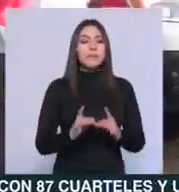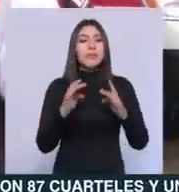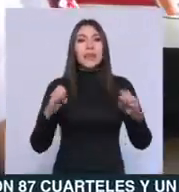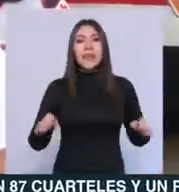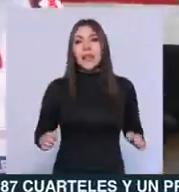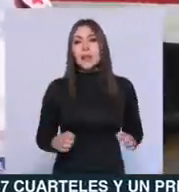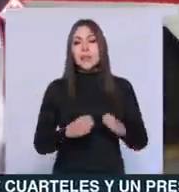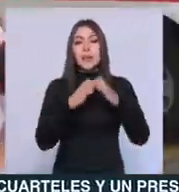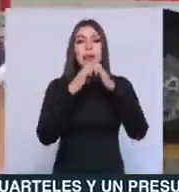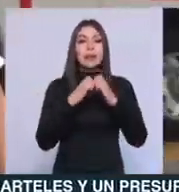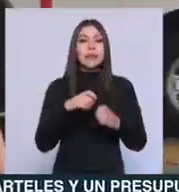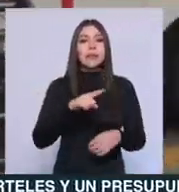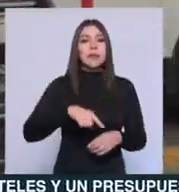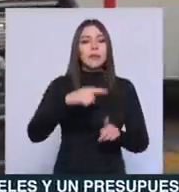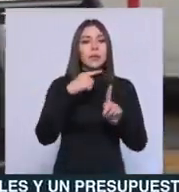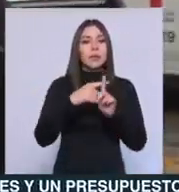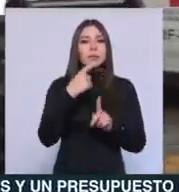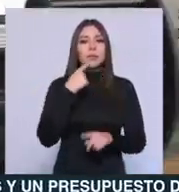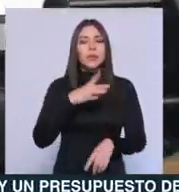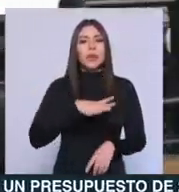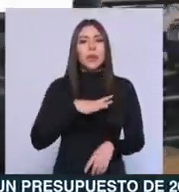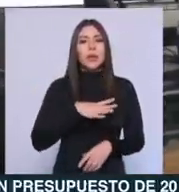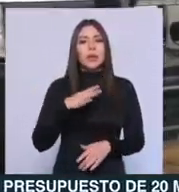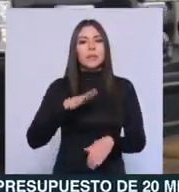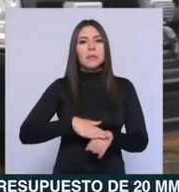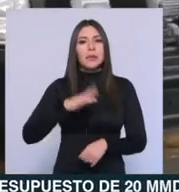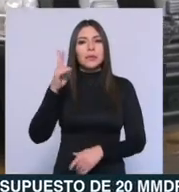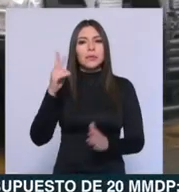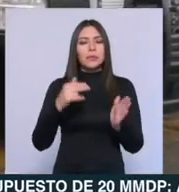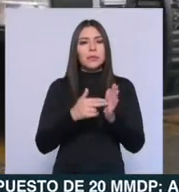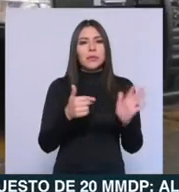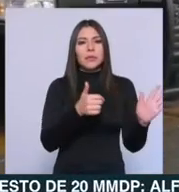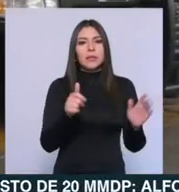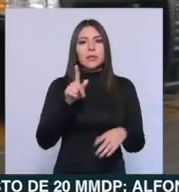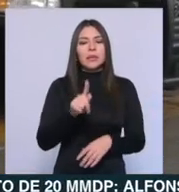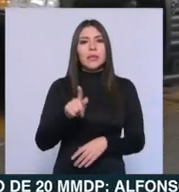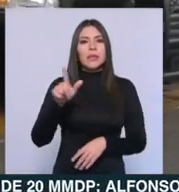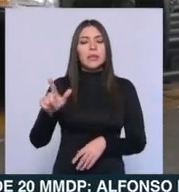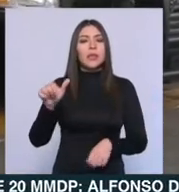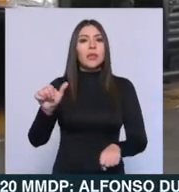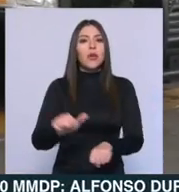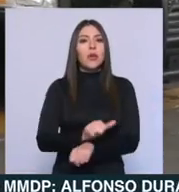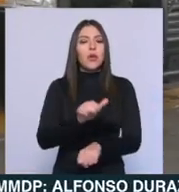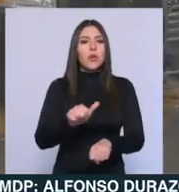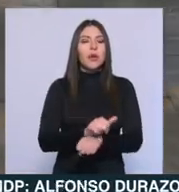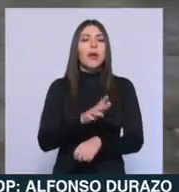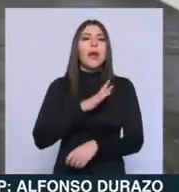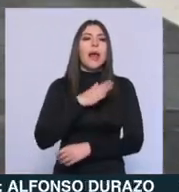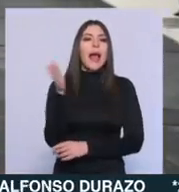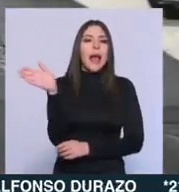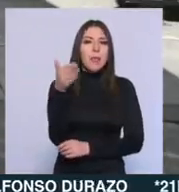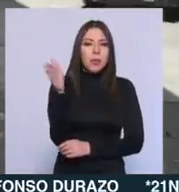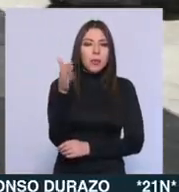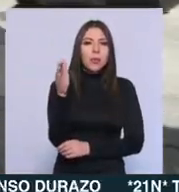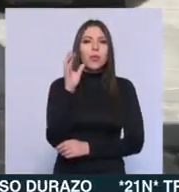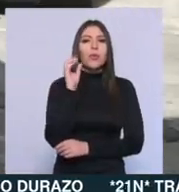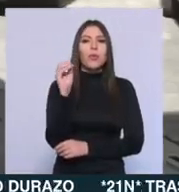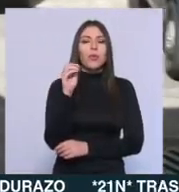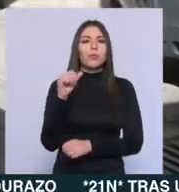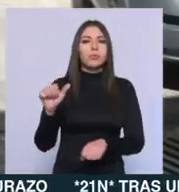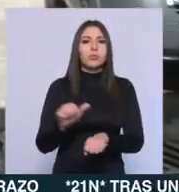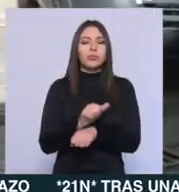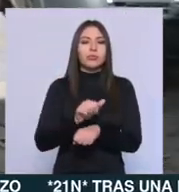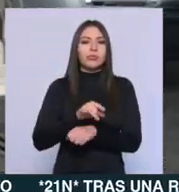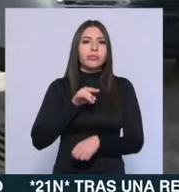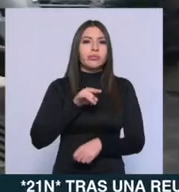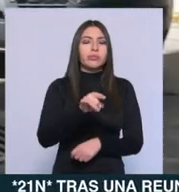desastre, la Cruz Roja cuenta con más de 2,677 vehículos entre ambulancias y unidades de rescate en